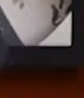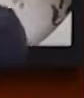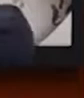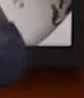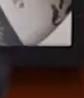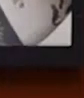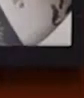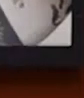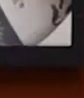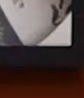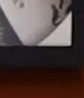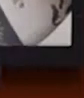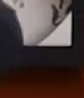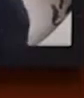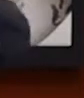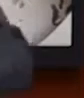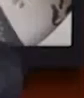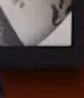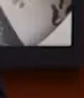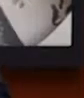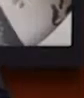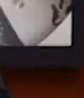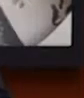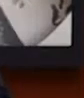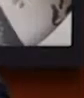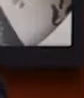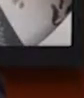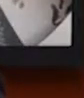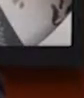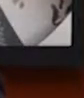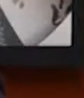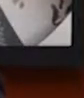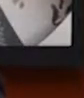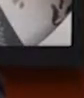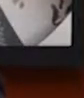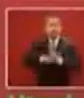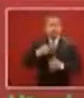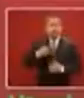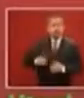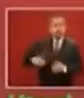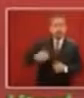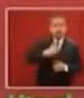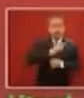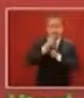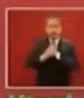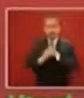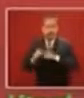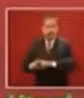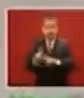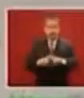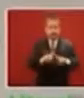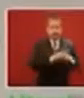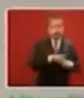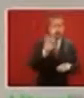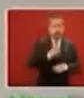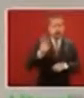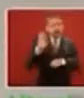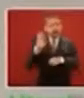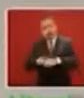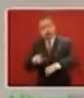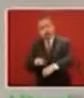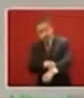y además otros leyendo la pregunta que alguien les dictó, no. Sí, pero ayer recuerda, ayer